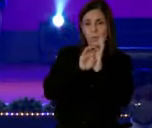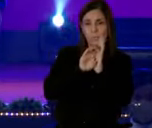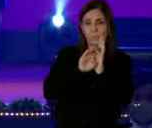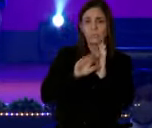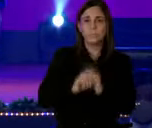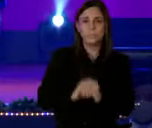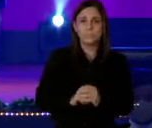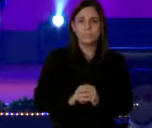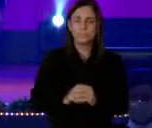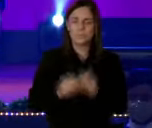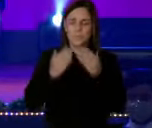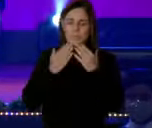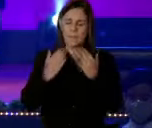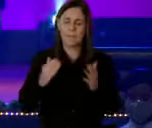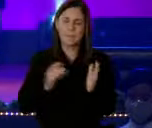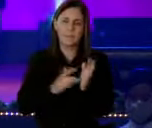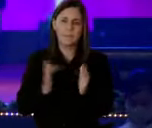Gracias, Jesús.